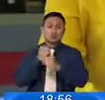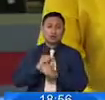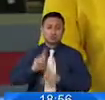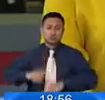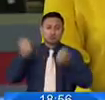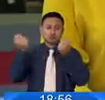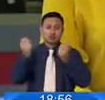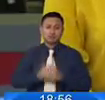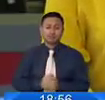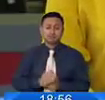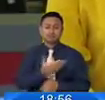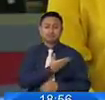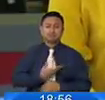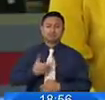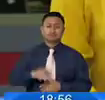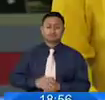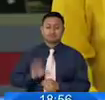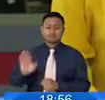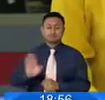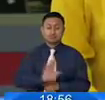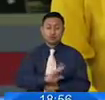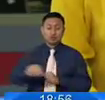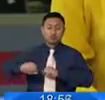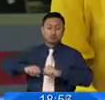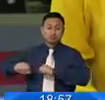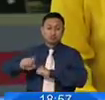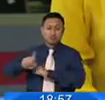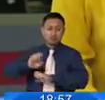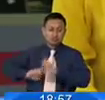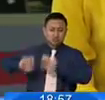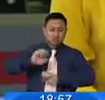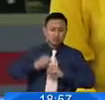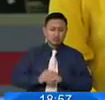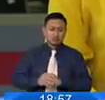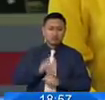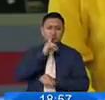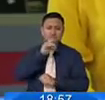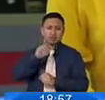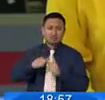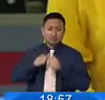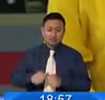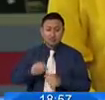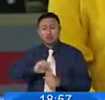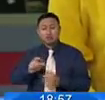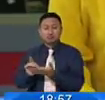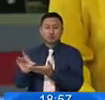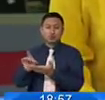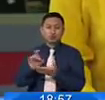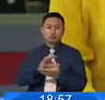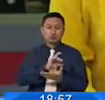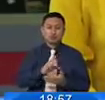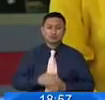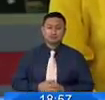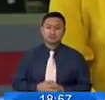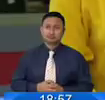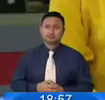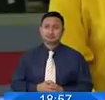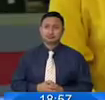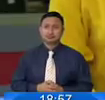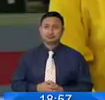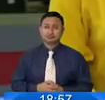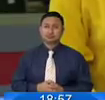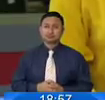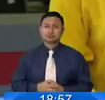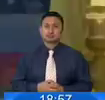mandato. El jefe de Estado evaluará su gestión y determinará quiénes abandonan y quiénes continúan en el segundo año